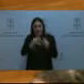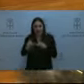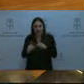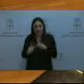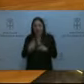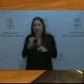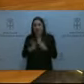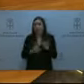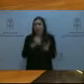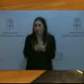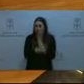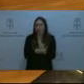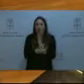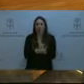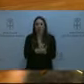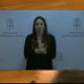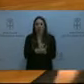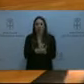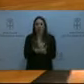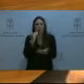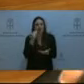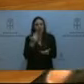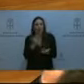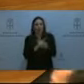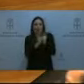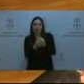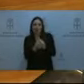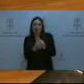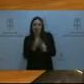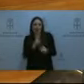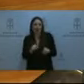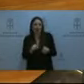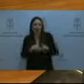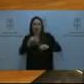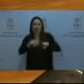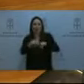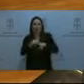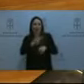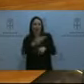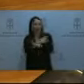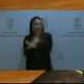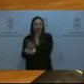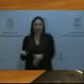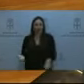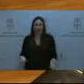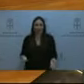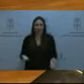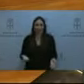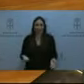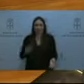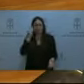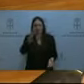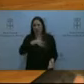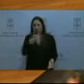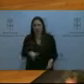una rectificación como si esta obra fuera un juguete de un niño caprichoso. Yo creo que no se debe tolerar,